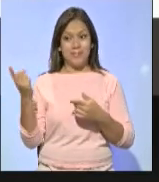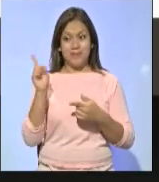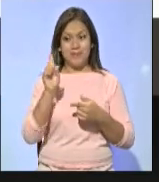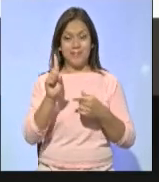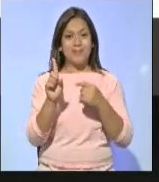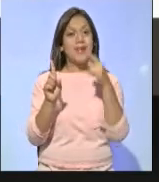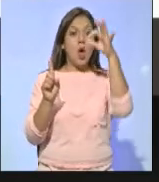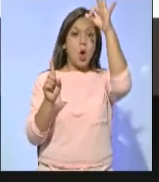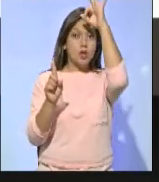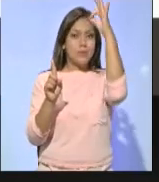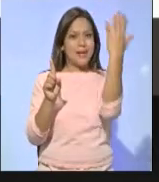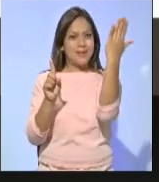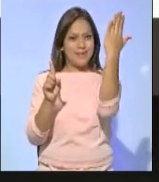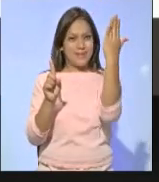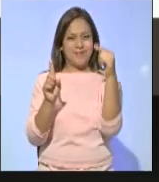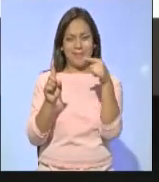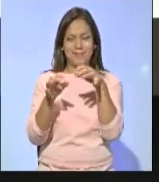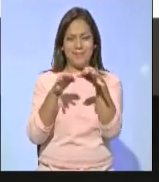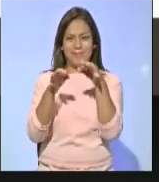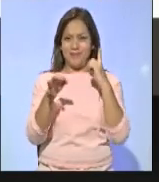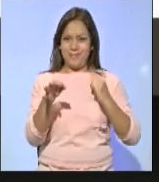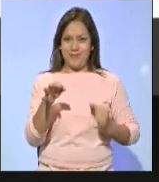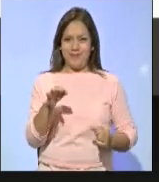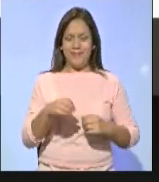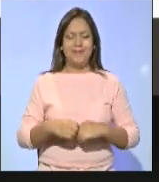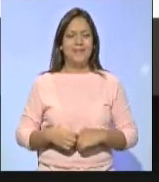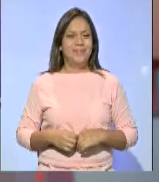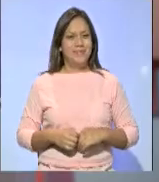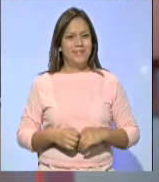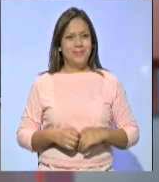de Quito con más detalles. Adelante.